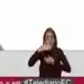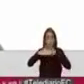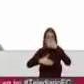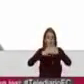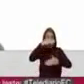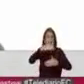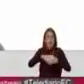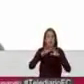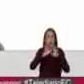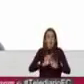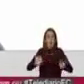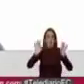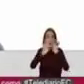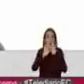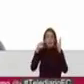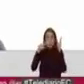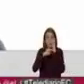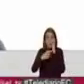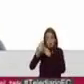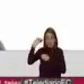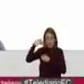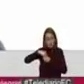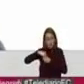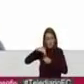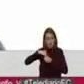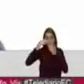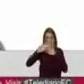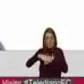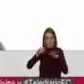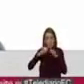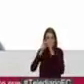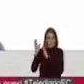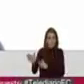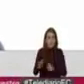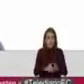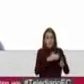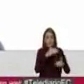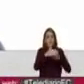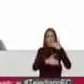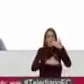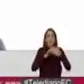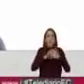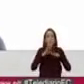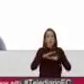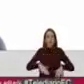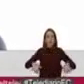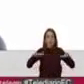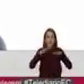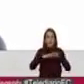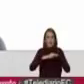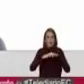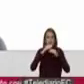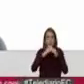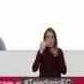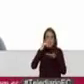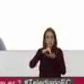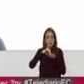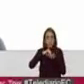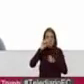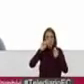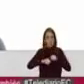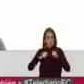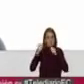de la recaudación de impuesto a la renta. Y ambas recaudaciones están desplomando, como está ocurriendo en el país. Es imposible pensar que el gobierno